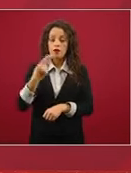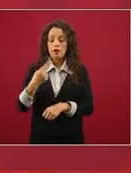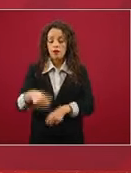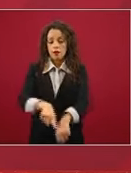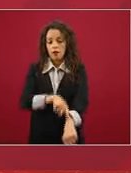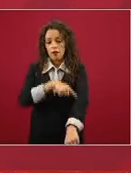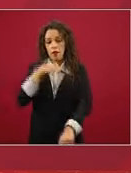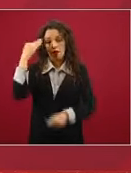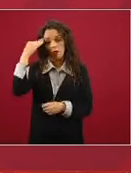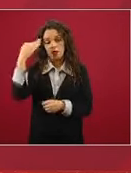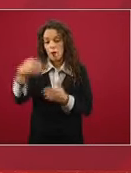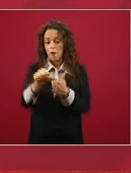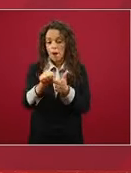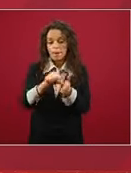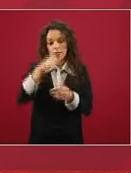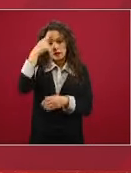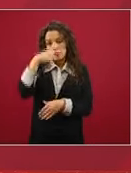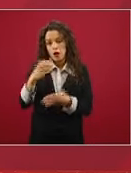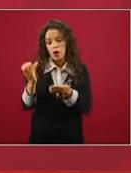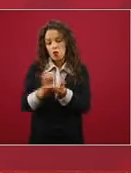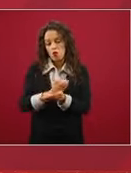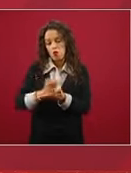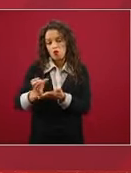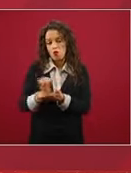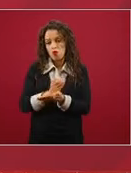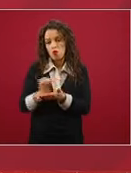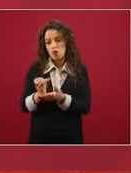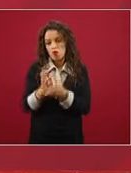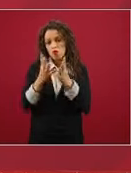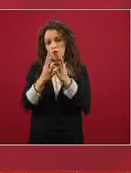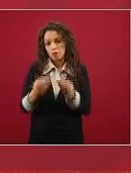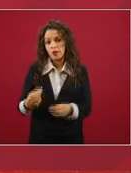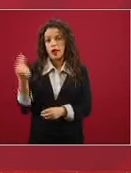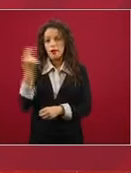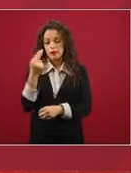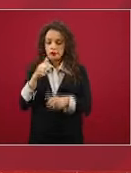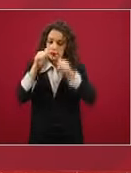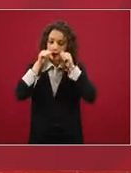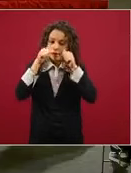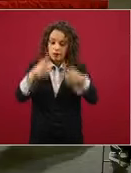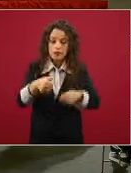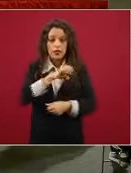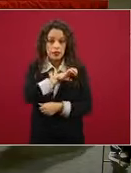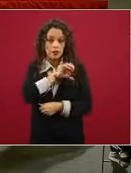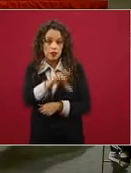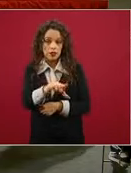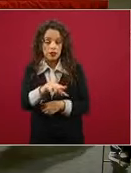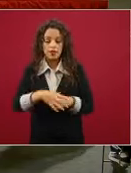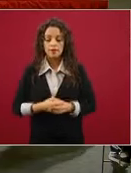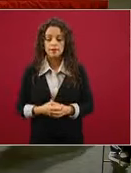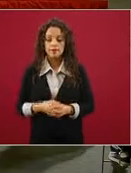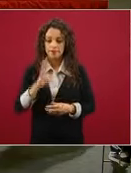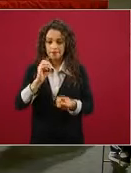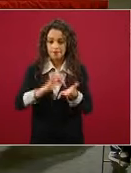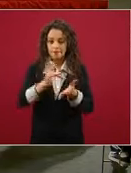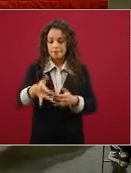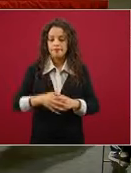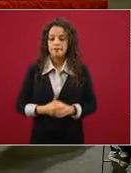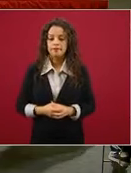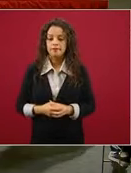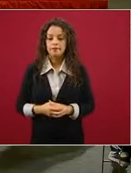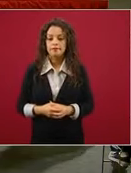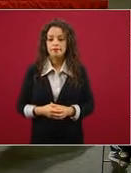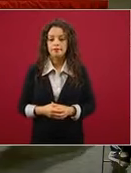veces de meses, y se requieren intervenciones específicas. Gracias. Estaba la compañera del vestido rojo, por